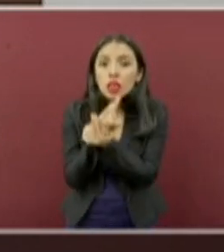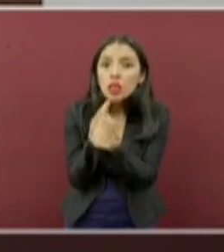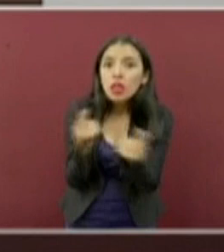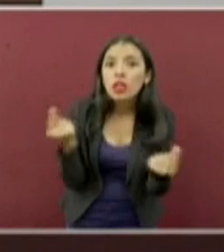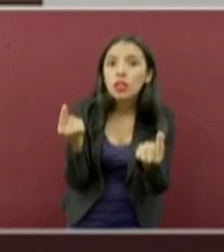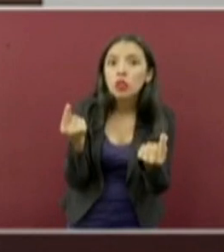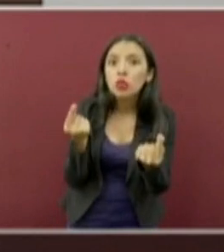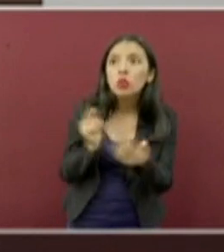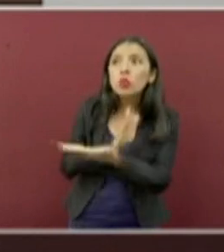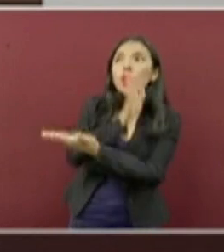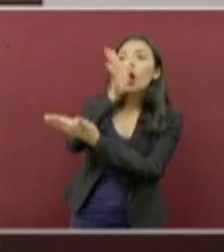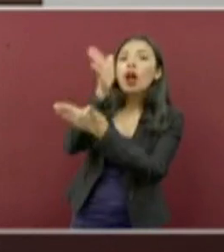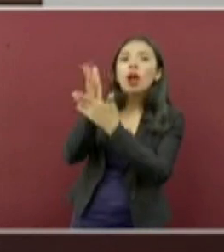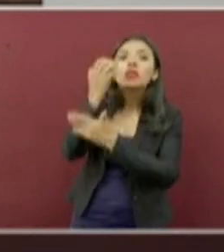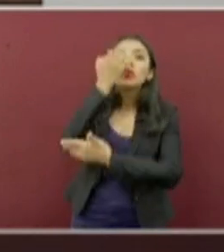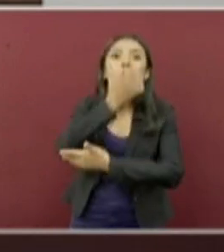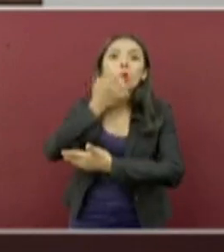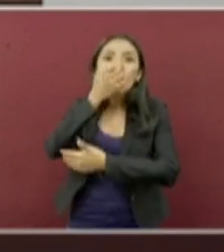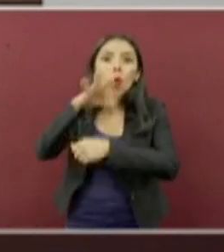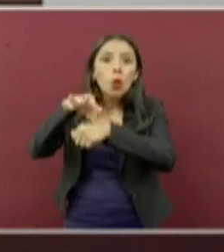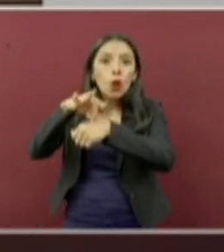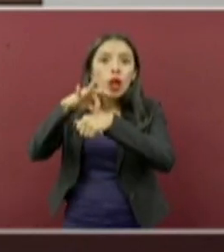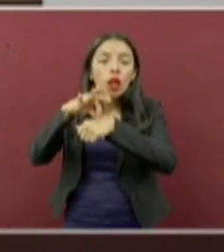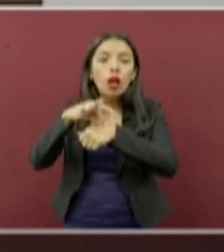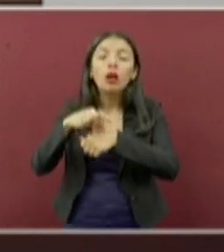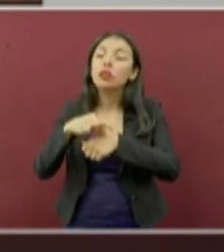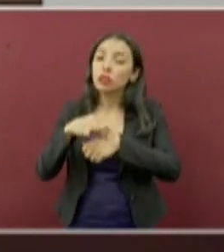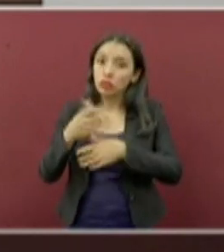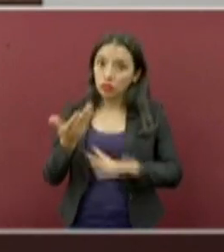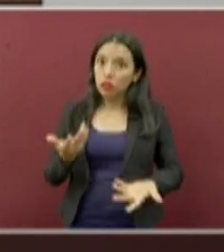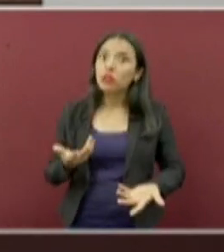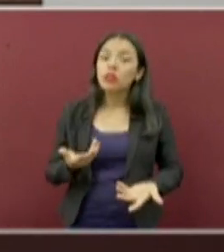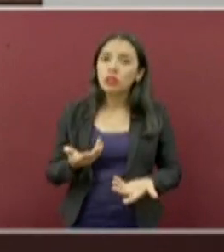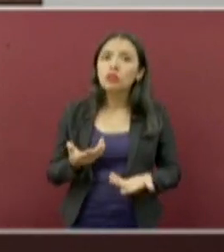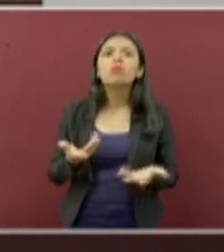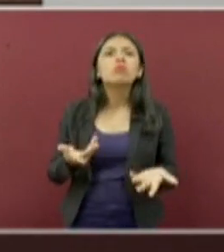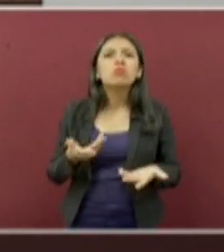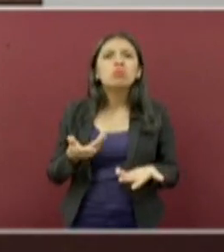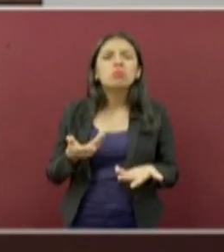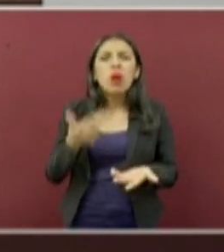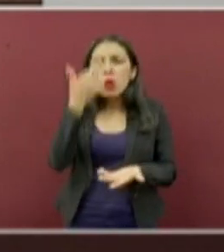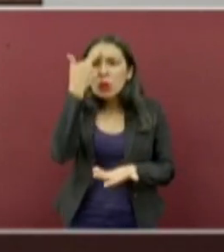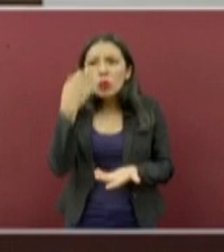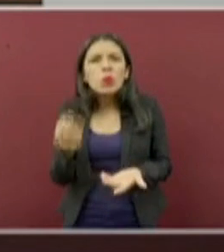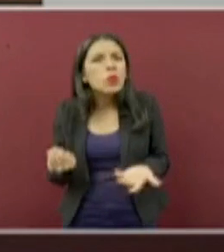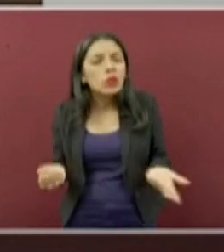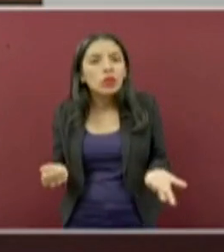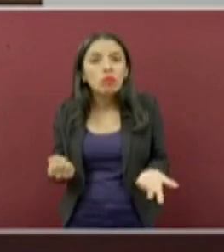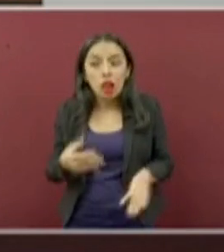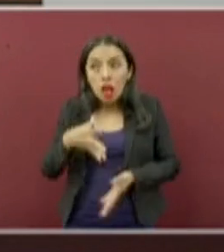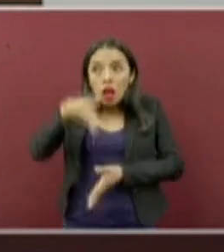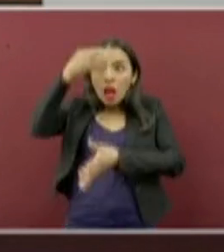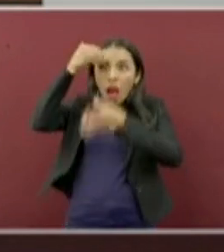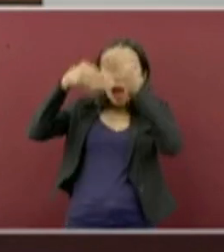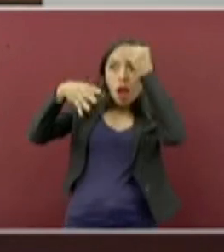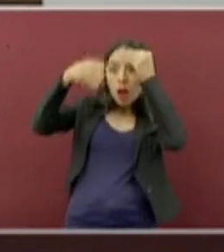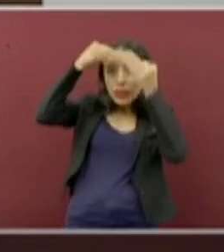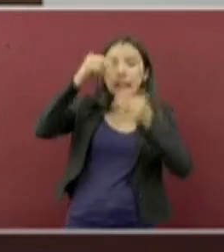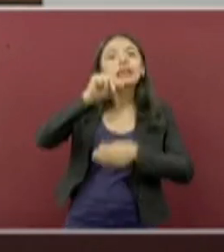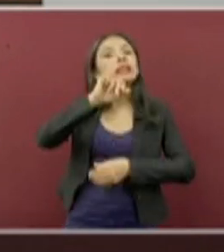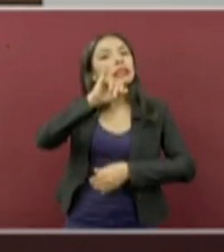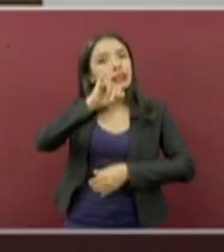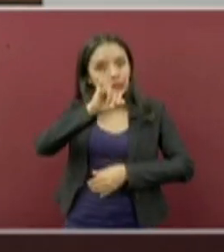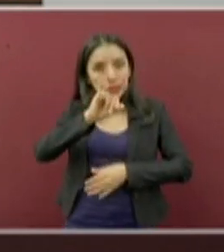niñas asistir a la escuela. Y no solo por lo que aprendan, familia veracruzana, sino también por